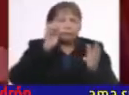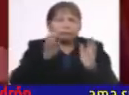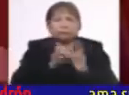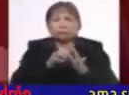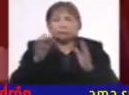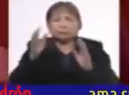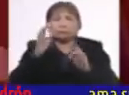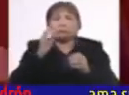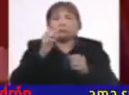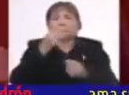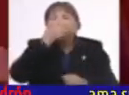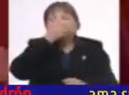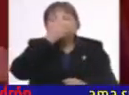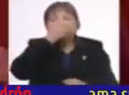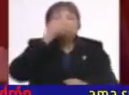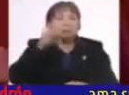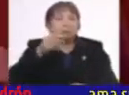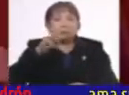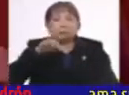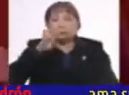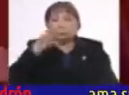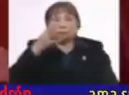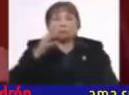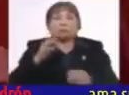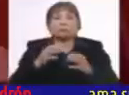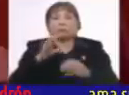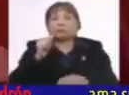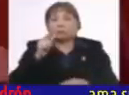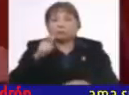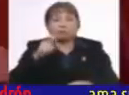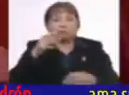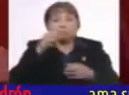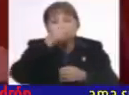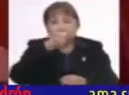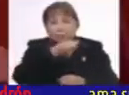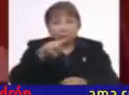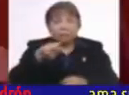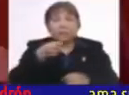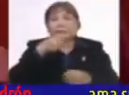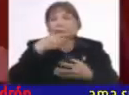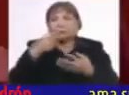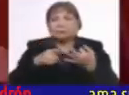secuestro de los periodistas de cuarto poder crisis